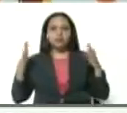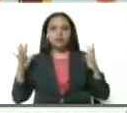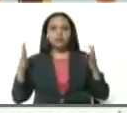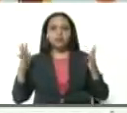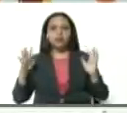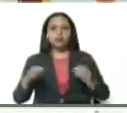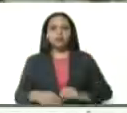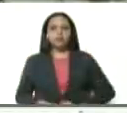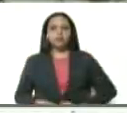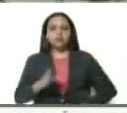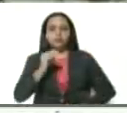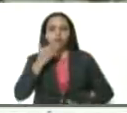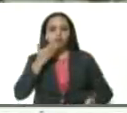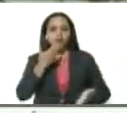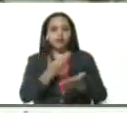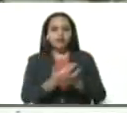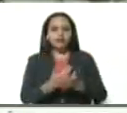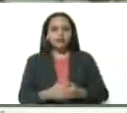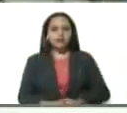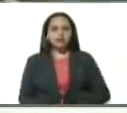Muchas gracias, mi general,